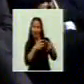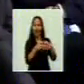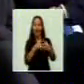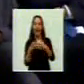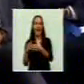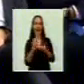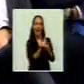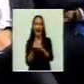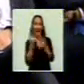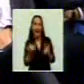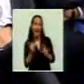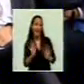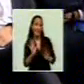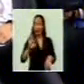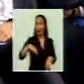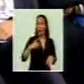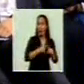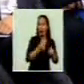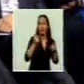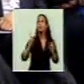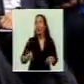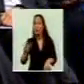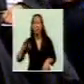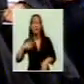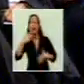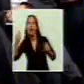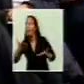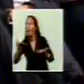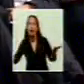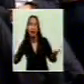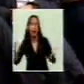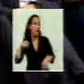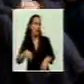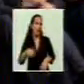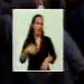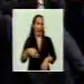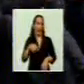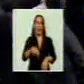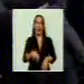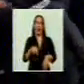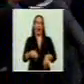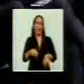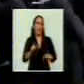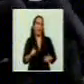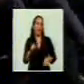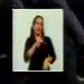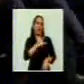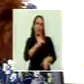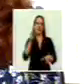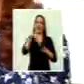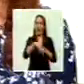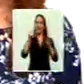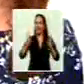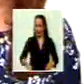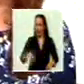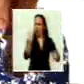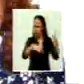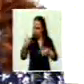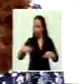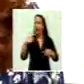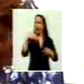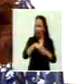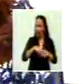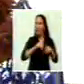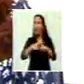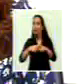da en la vida política y se da en la vida real, también cómo no se va a dar en un ámbito como es la universidad que es de discusión.